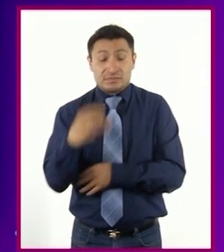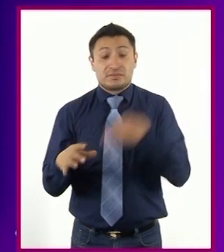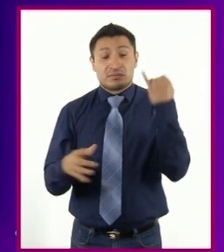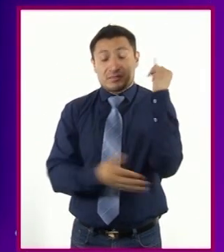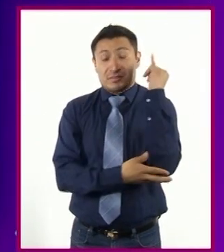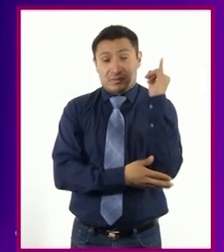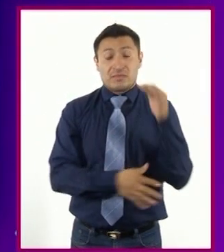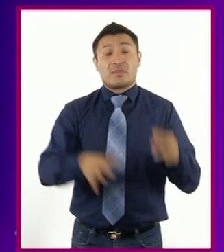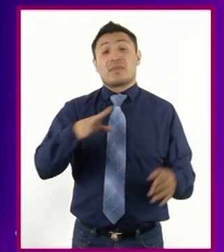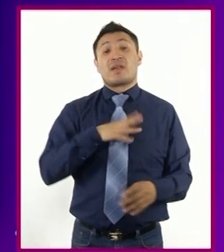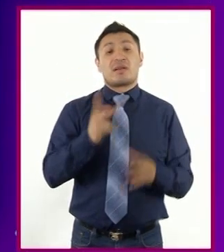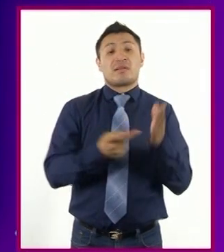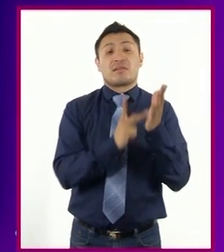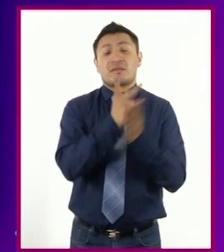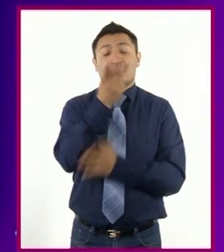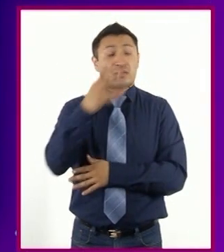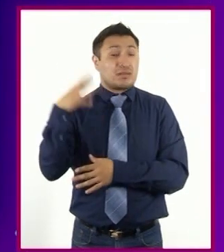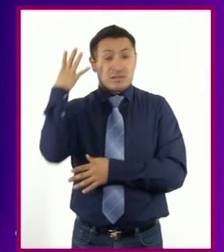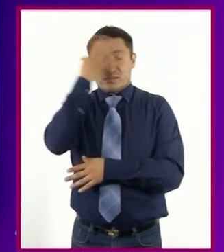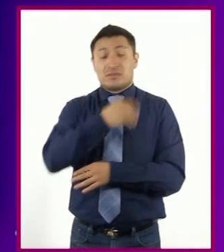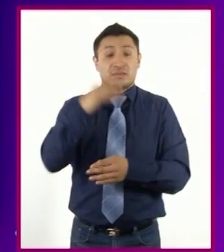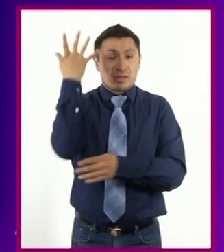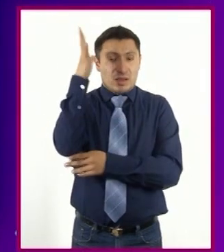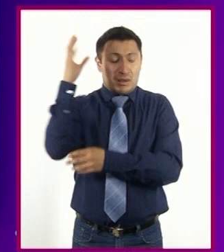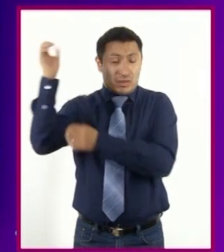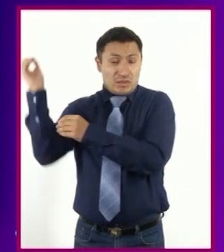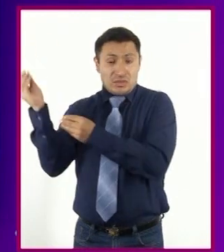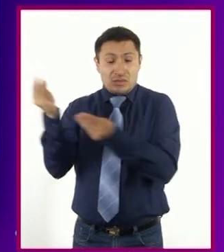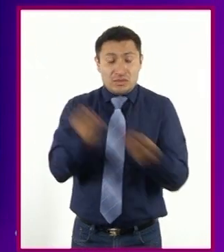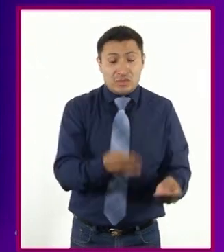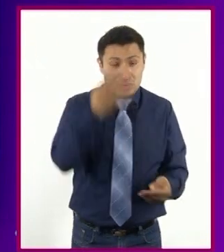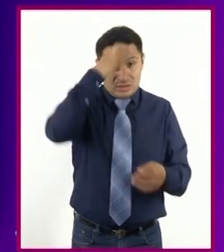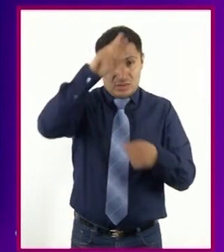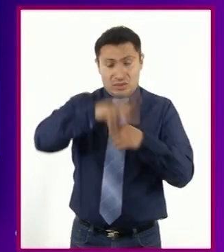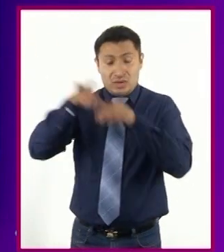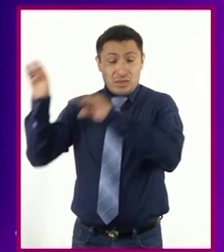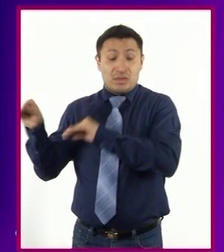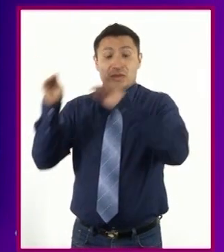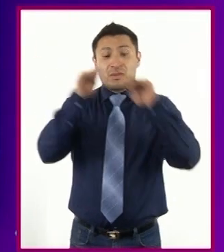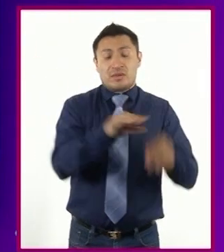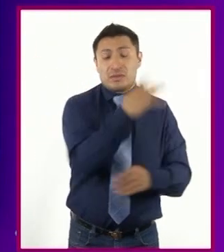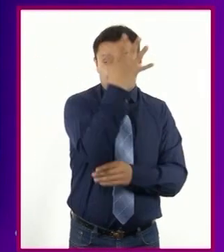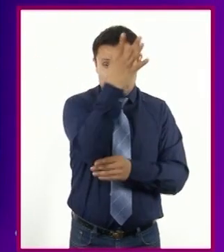plantas exóticas y árboles traídos en el trayecto desde Europa.